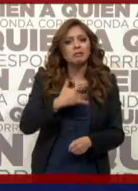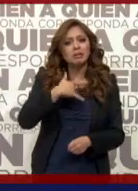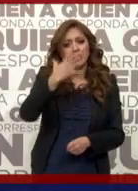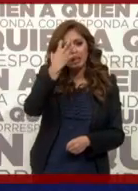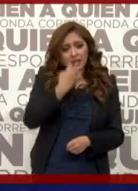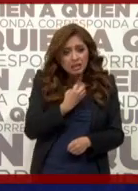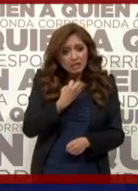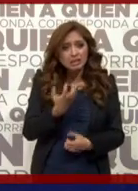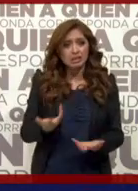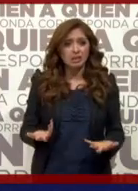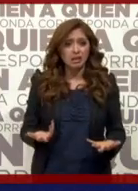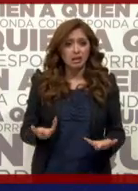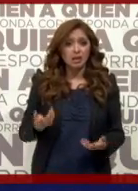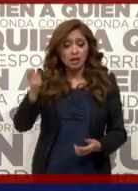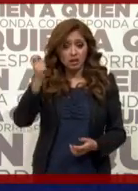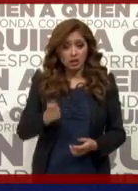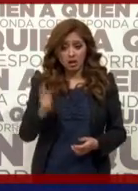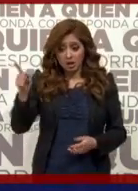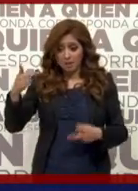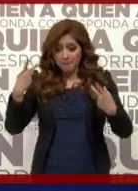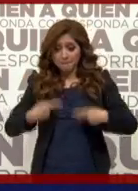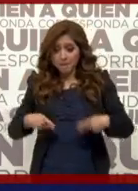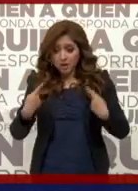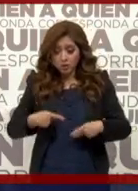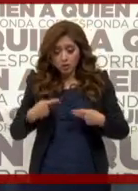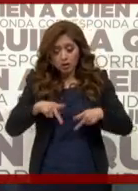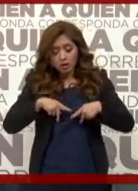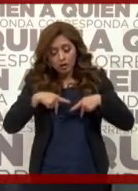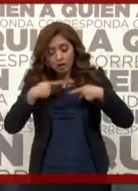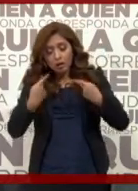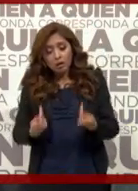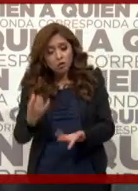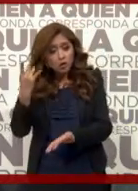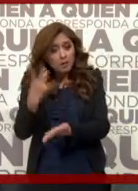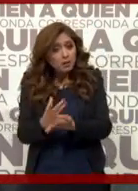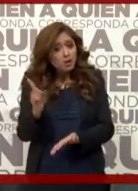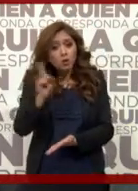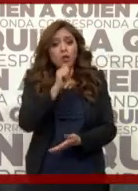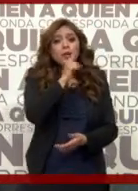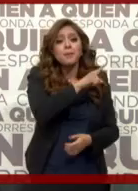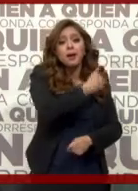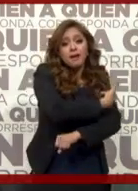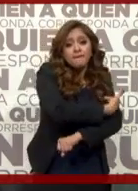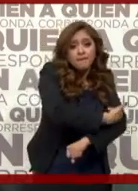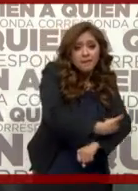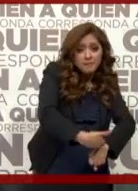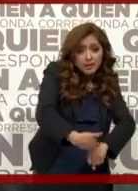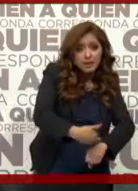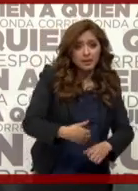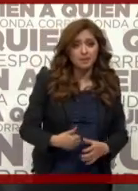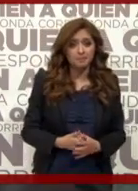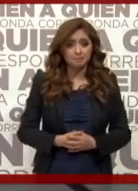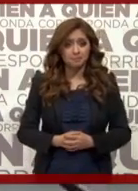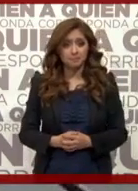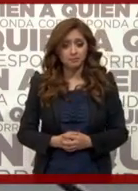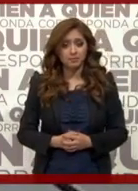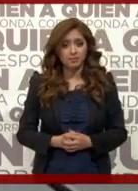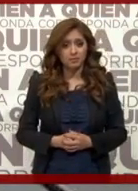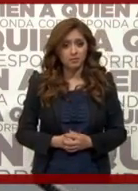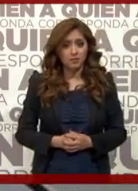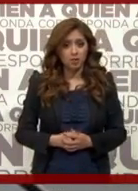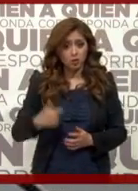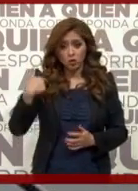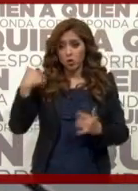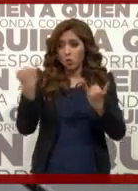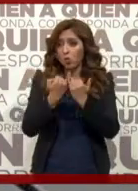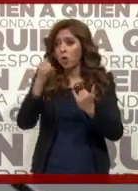No nada más se acaba el enfermo que padece esta enfermedad, sino se lleva a toda la familia, a toda. Yo no voy a decir como otras señoras